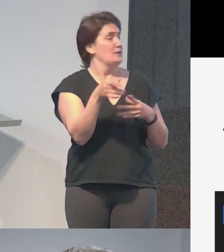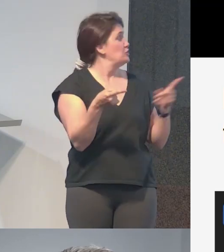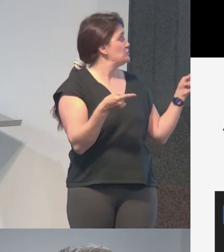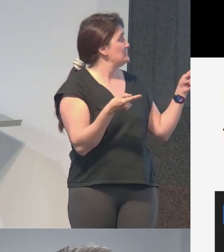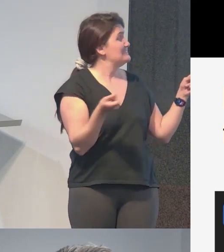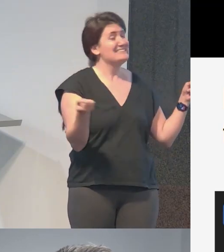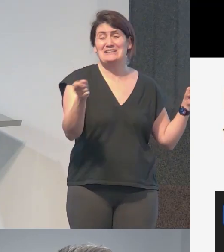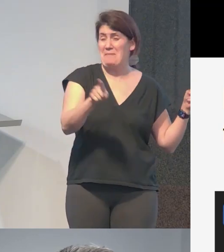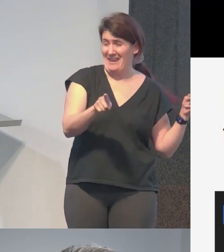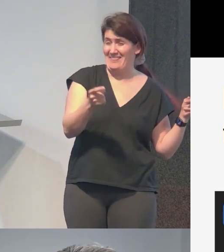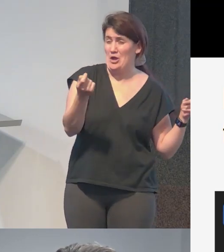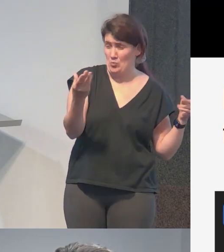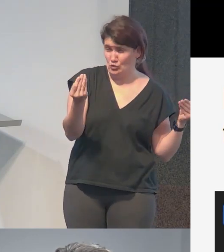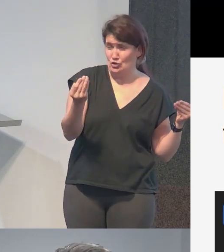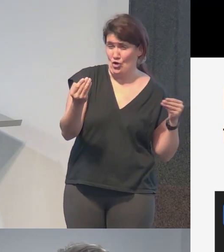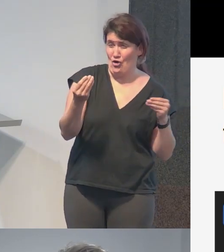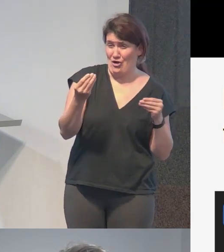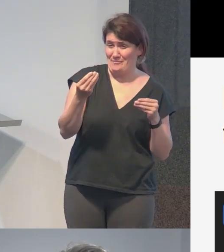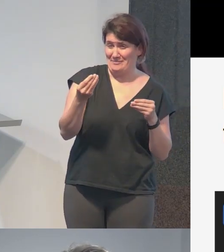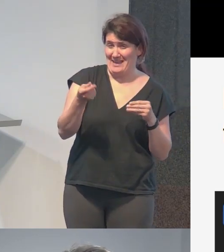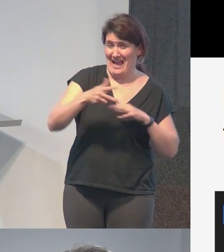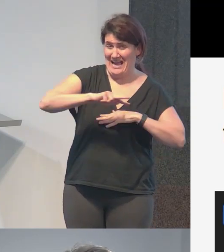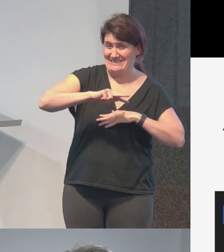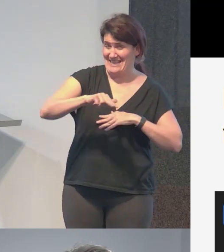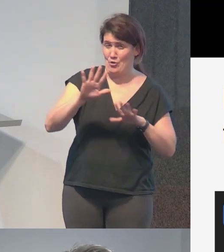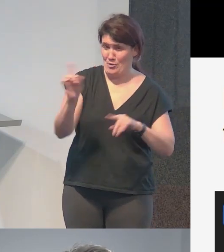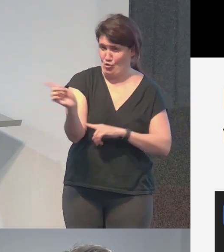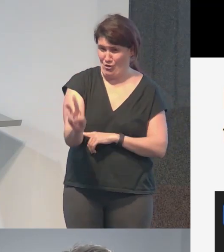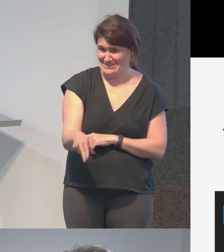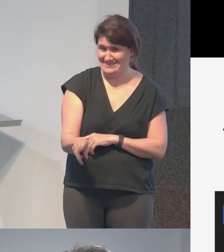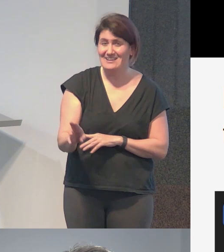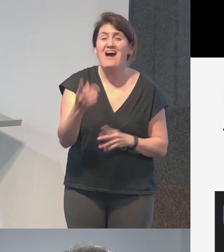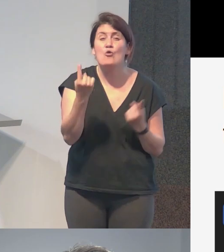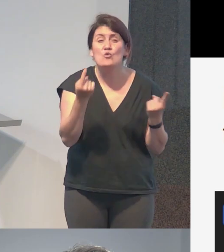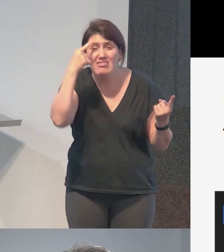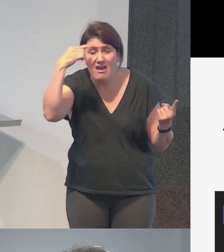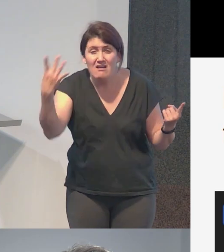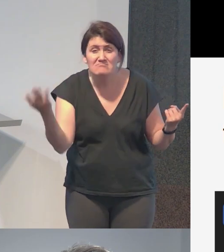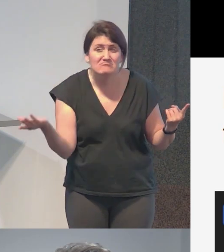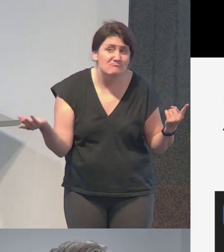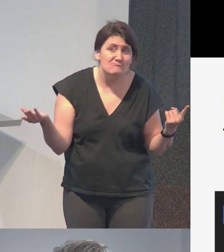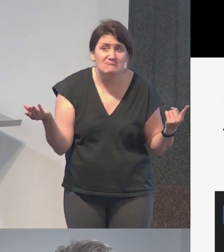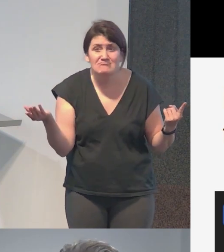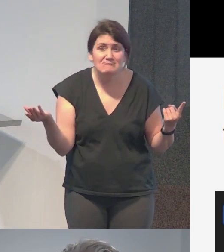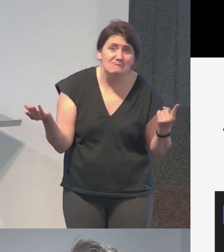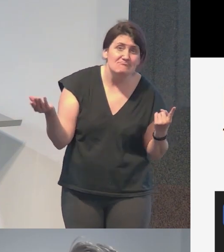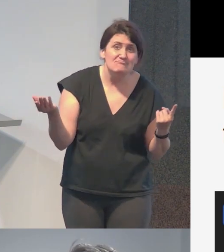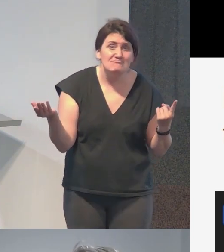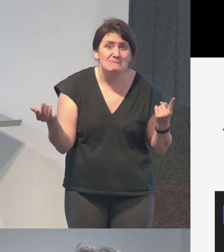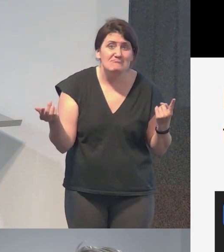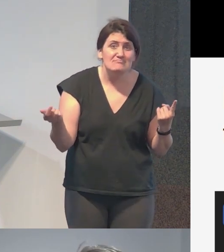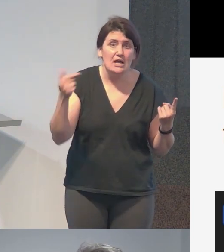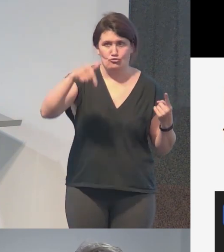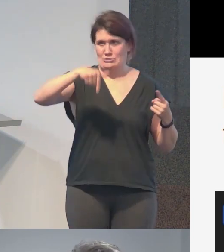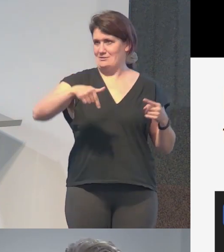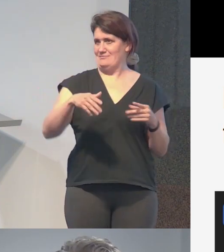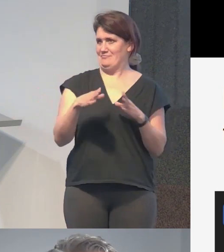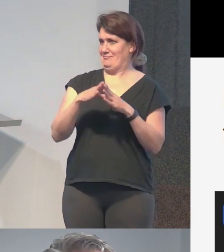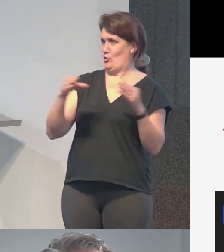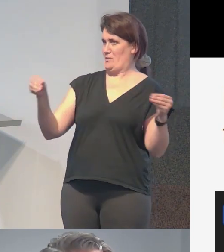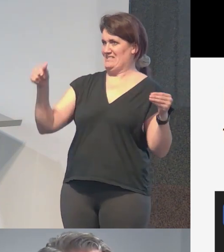Se parece bastante al castellano, pero no es castellano. ¿Alguna idea? Estamos en la Facultad de Letras, ¿eh?